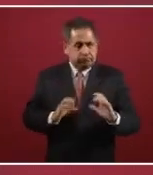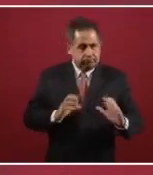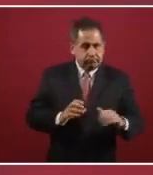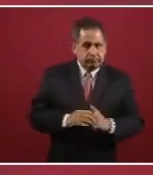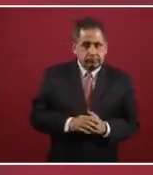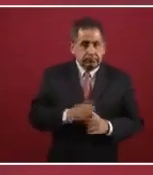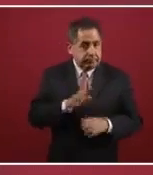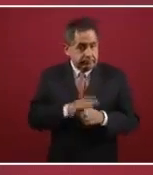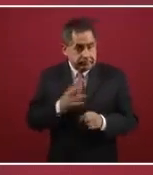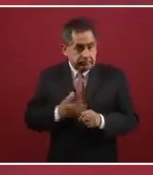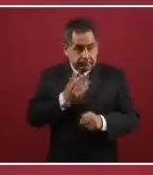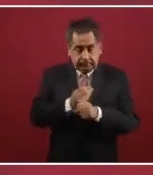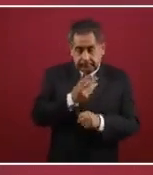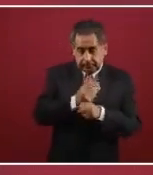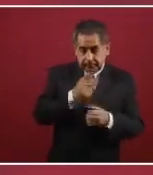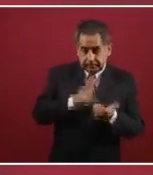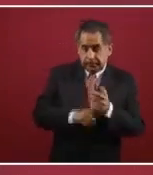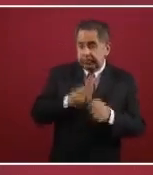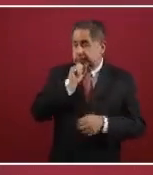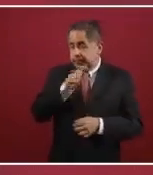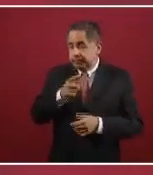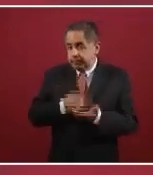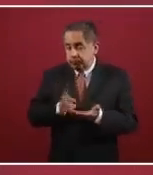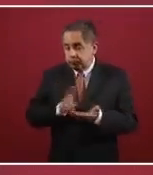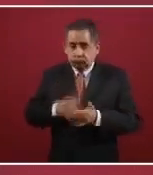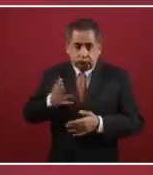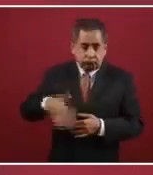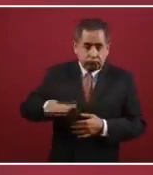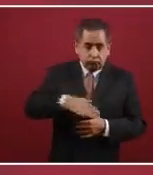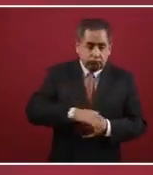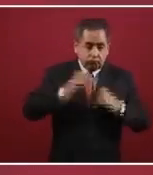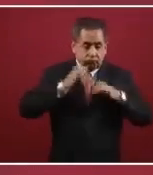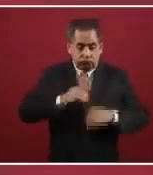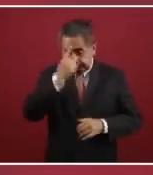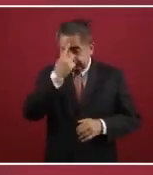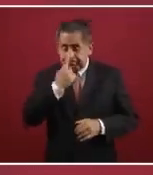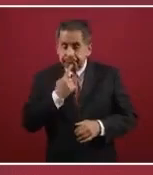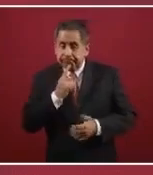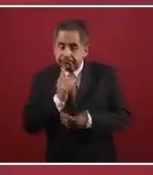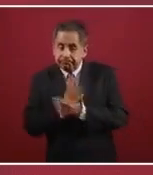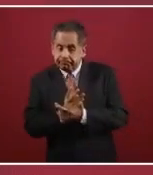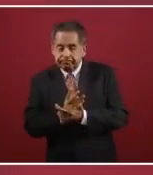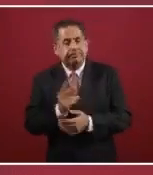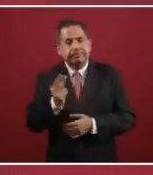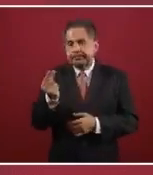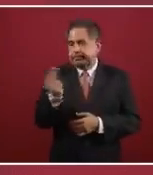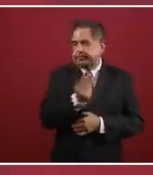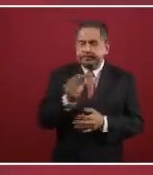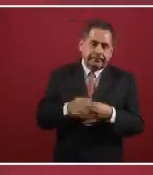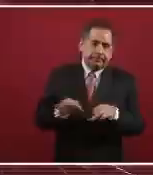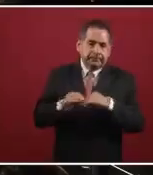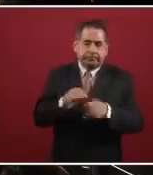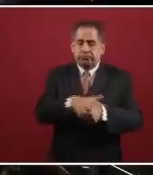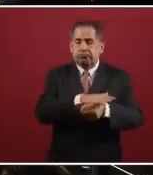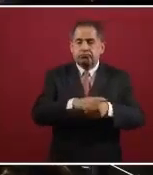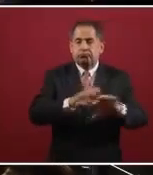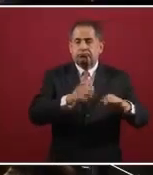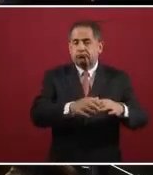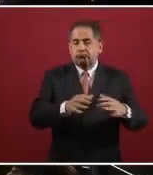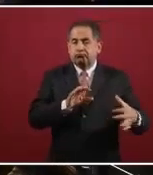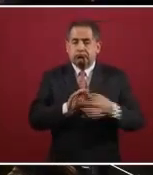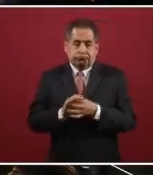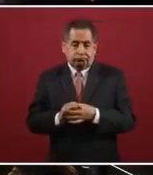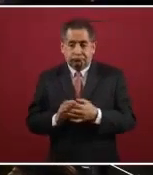y fortalecer las tareas de búsqueda y de identificación humana, es fundamental el desarrollo de las instituciones locales. Sin